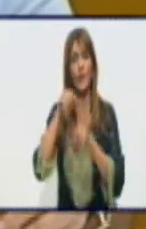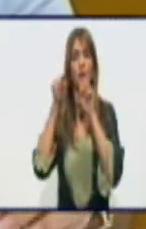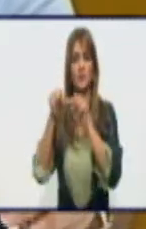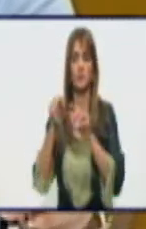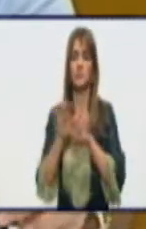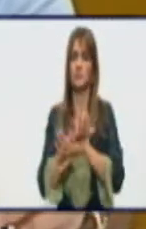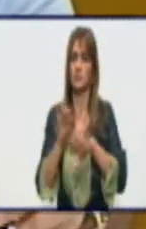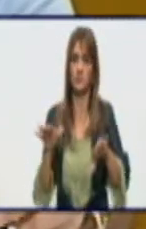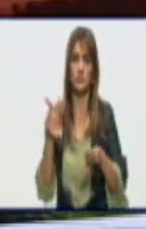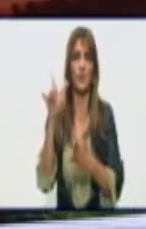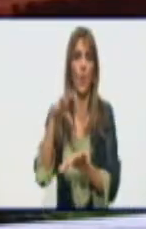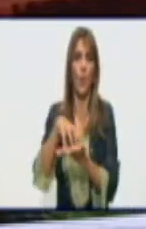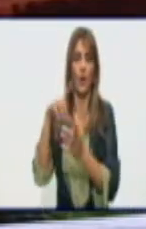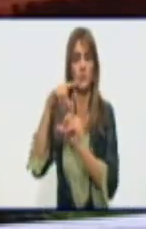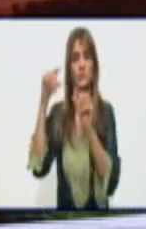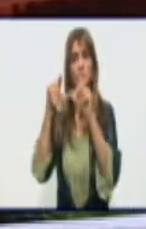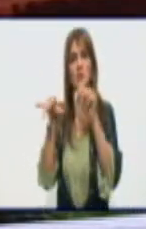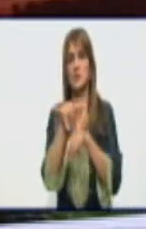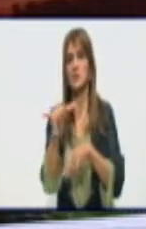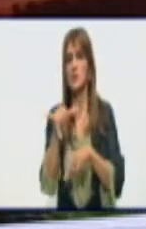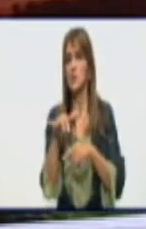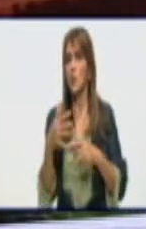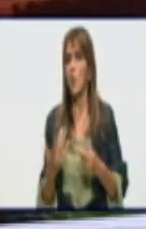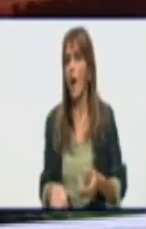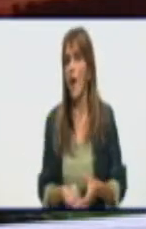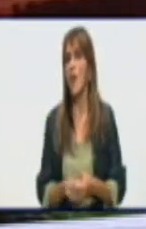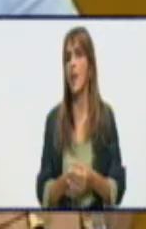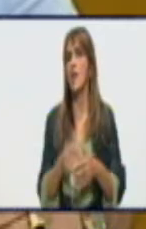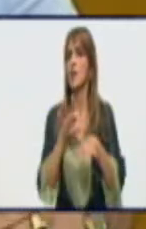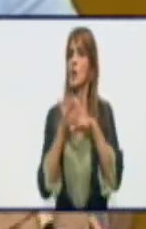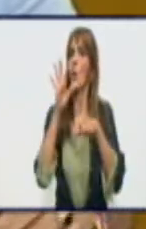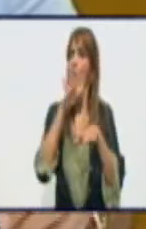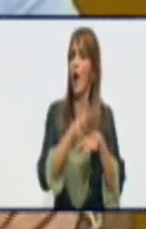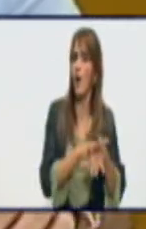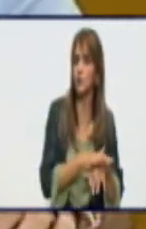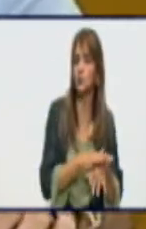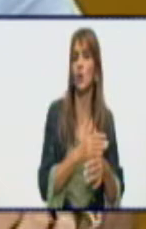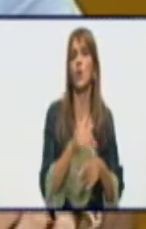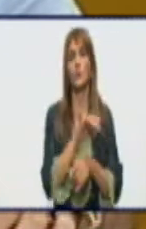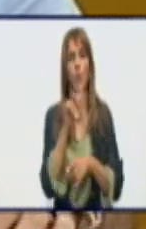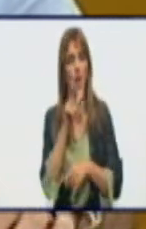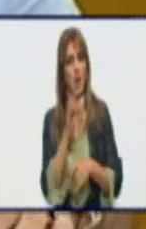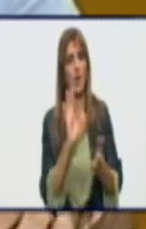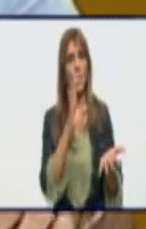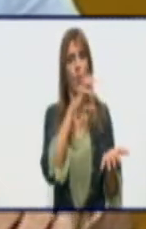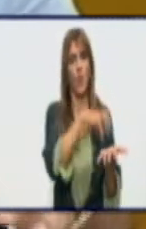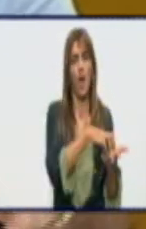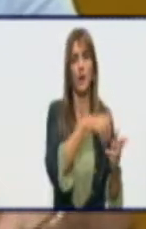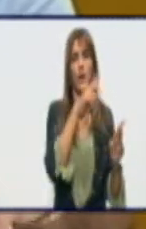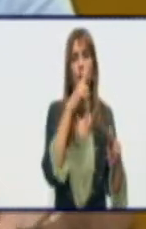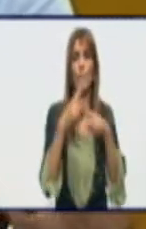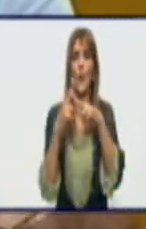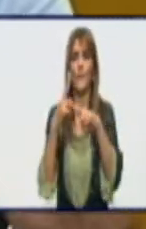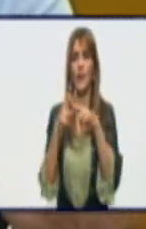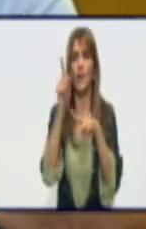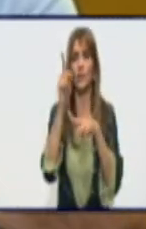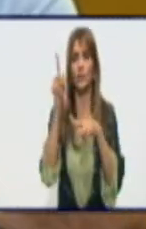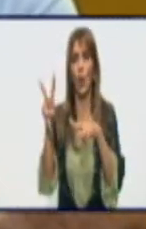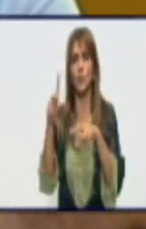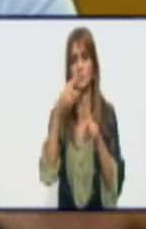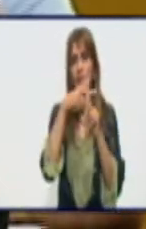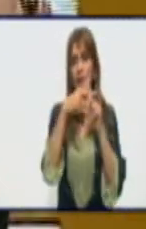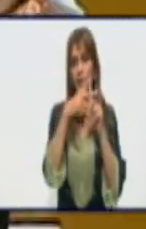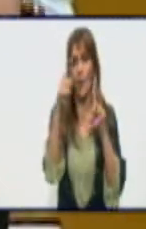Estrella. De La Estrella. Igual pasa con la T de las 1009 en Río Cauto. Igual con la T. Eso coge del circuito 2.5 de la subestación de Valyeso y